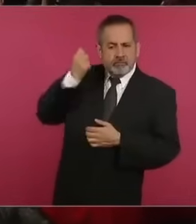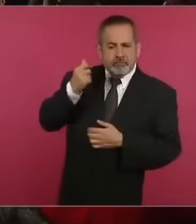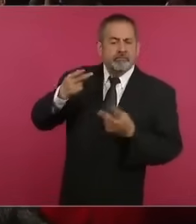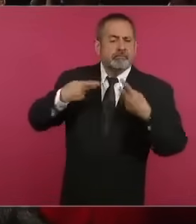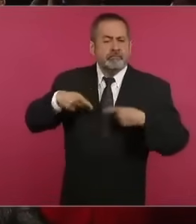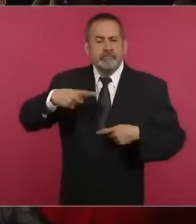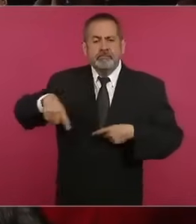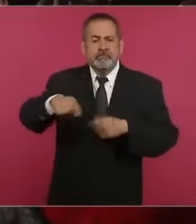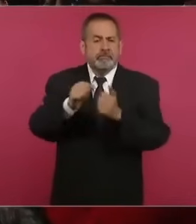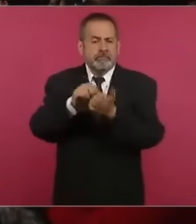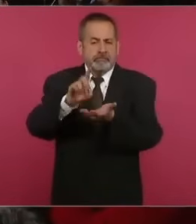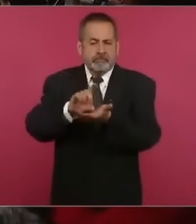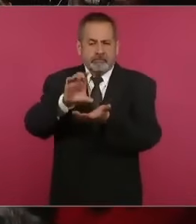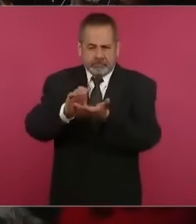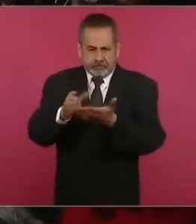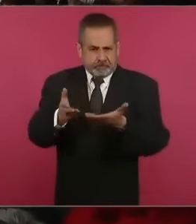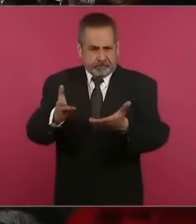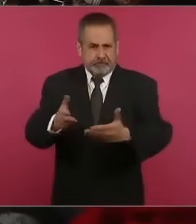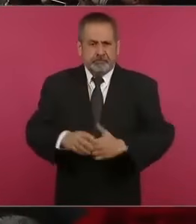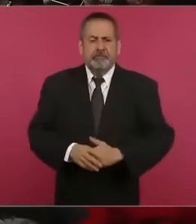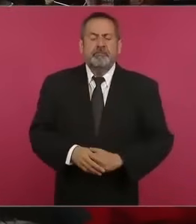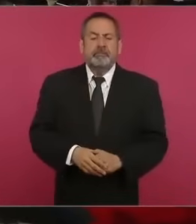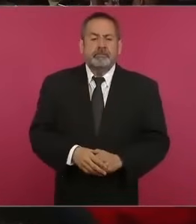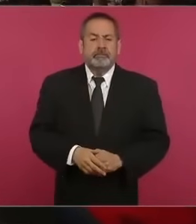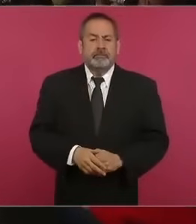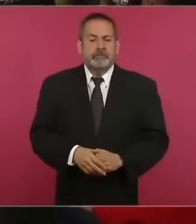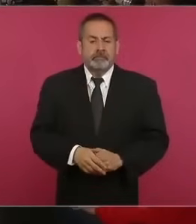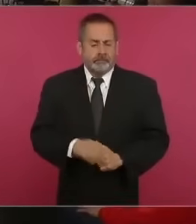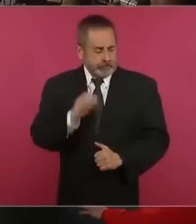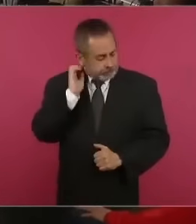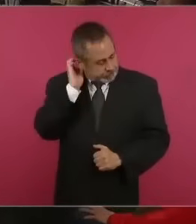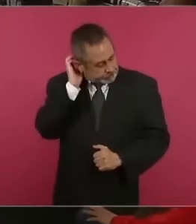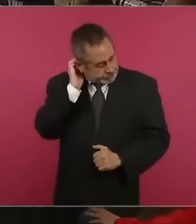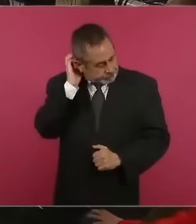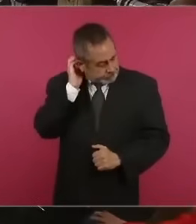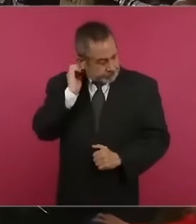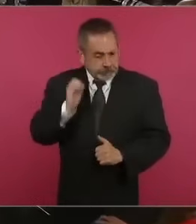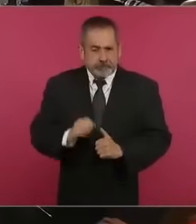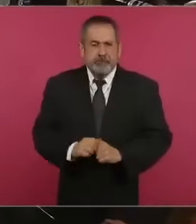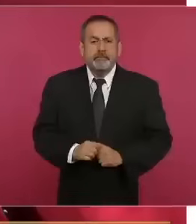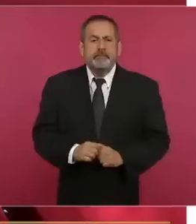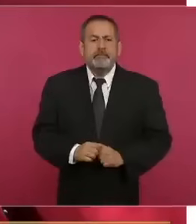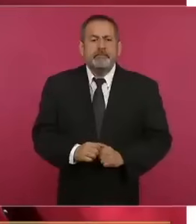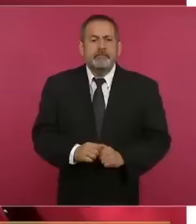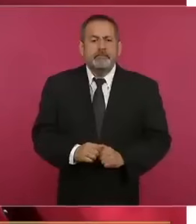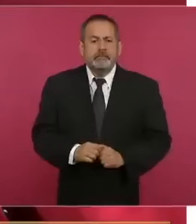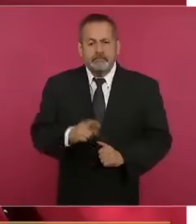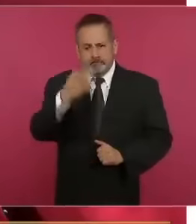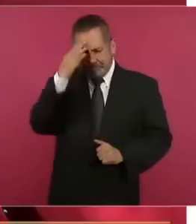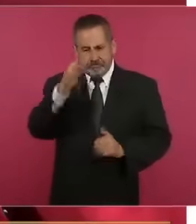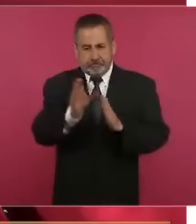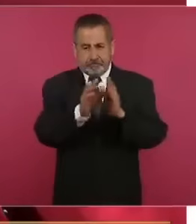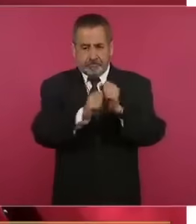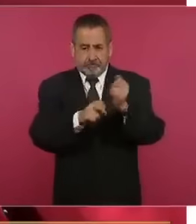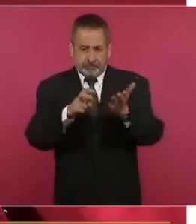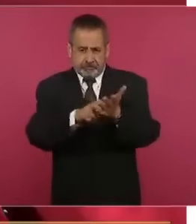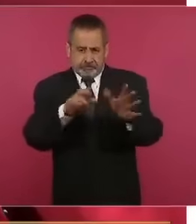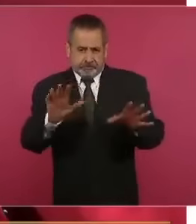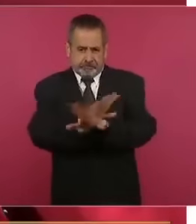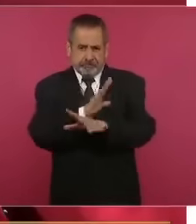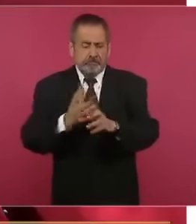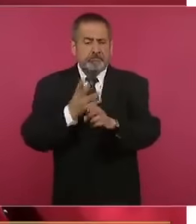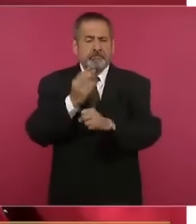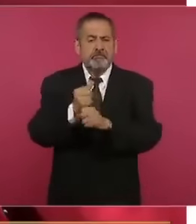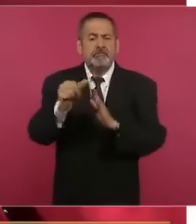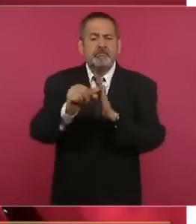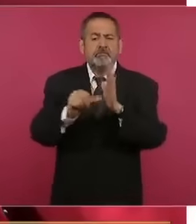discapacidad. Gracias, adelante. Bueno, como ustedes saben, hubo una reforma a la Constitución, al artículo 4,